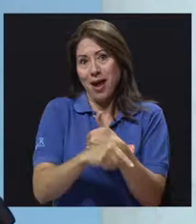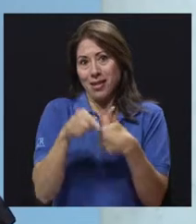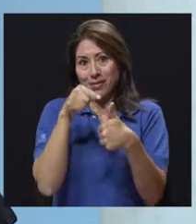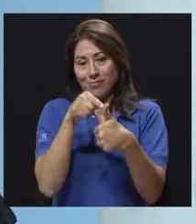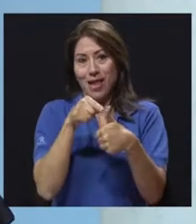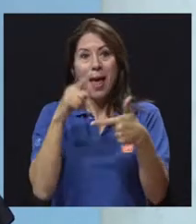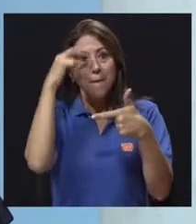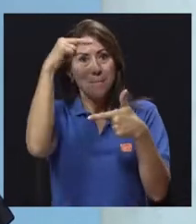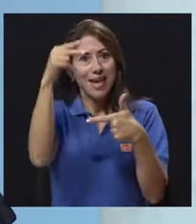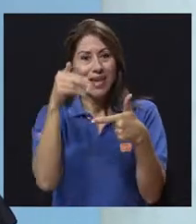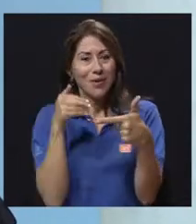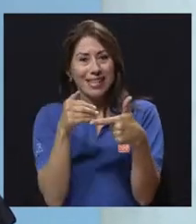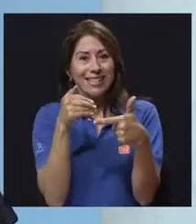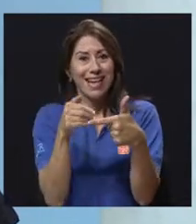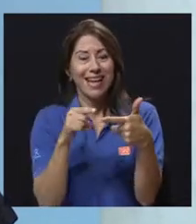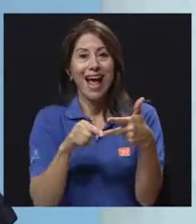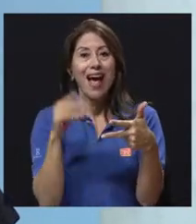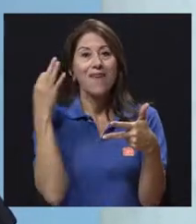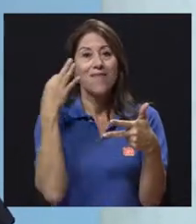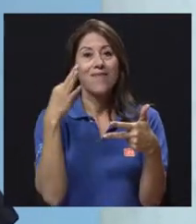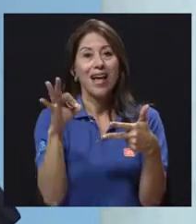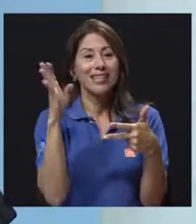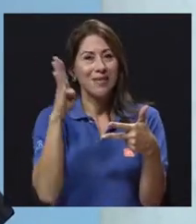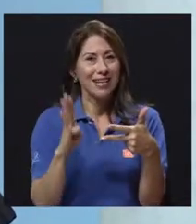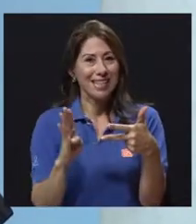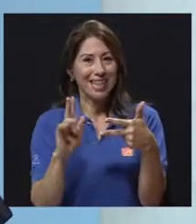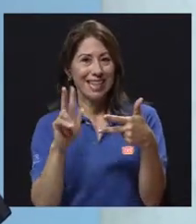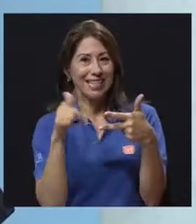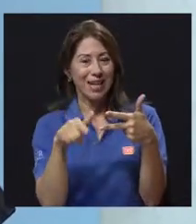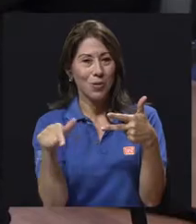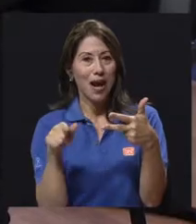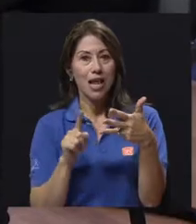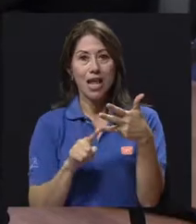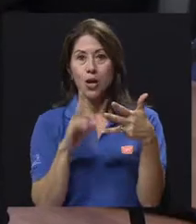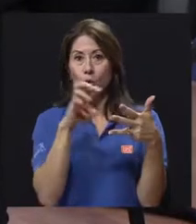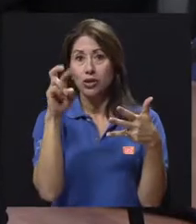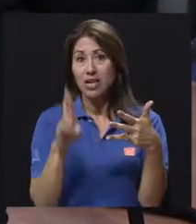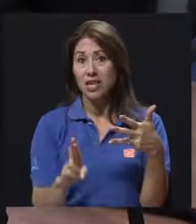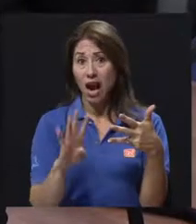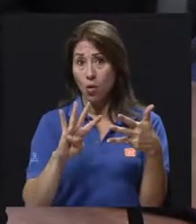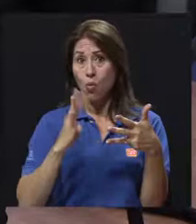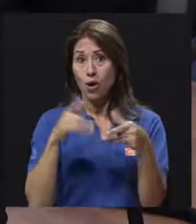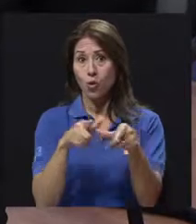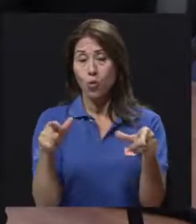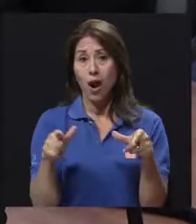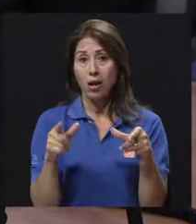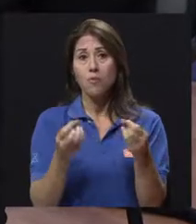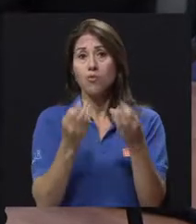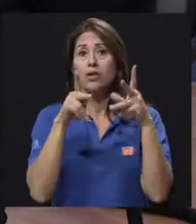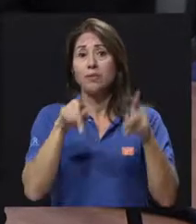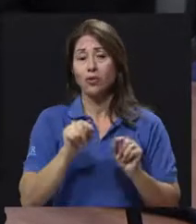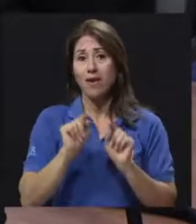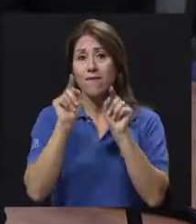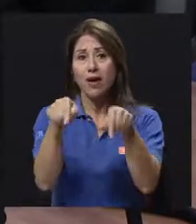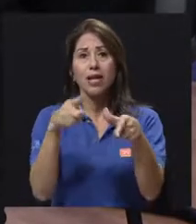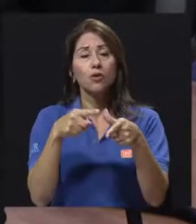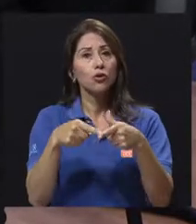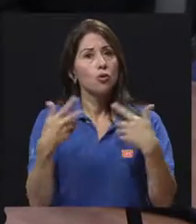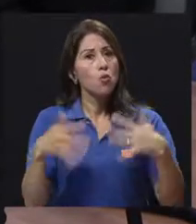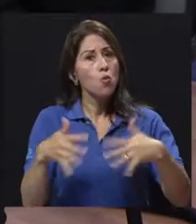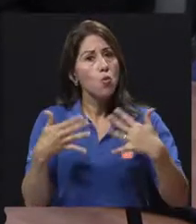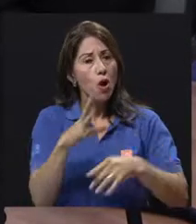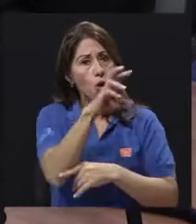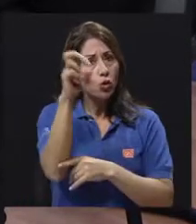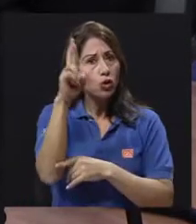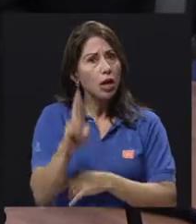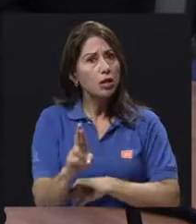que está a la par, Francia y Brasil, creo que se pelean en tercer lugar, y Costa Rica de cuarto. Entonces, nos pareció, es increíble el boom que se está dando de acá en Costa